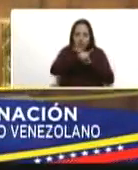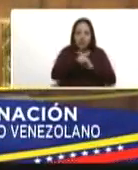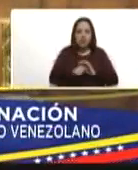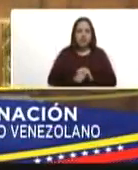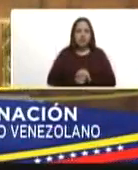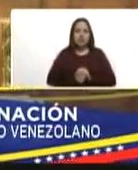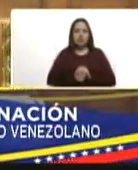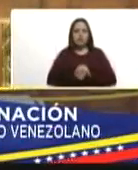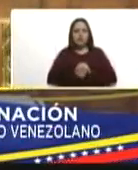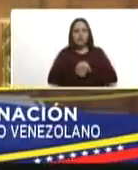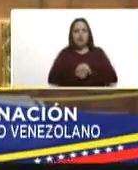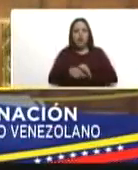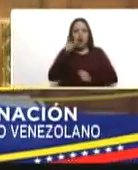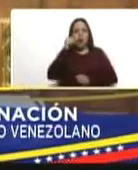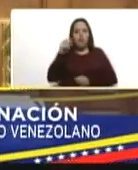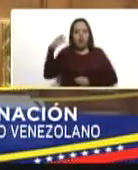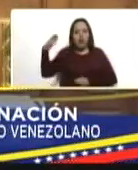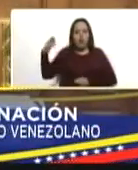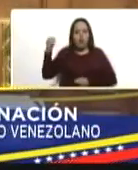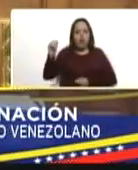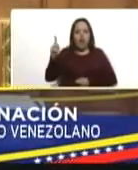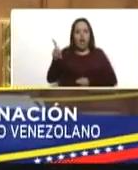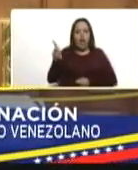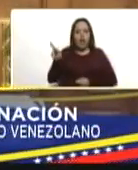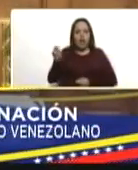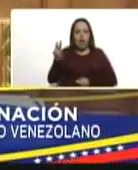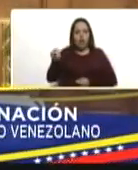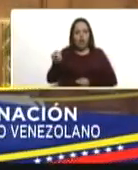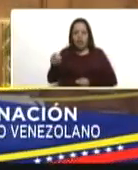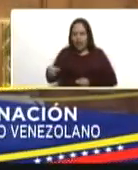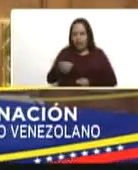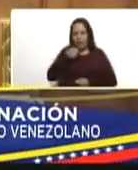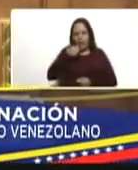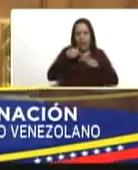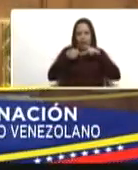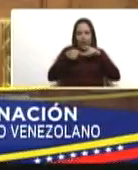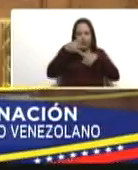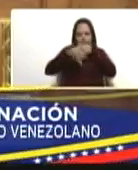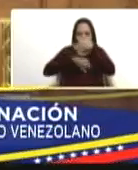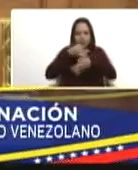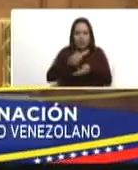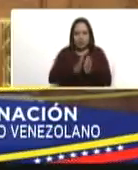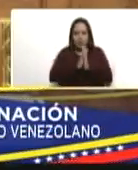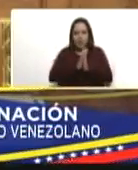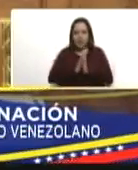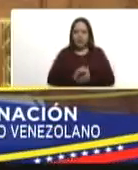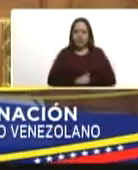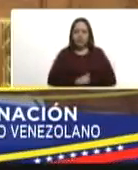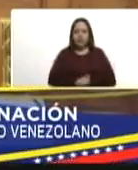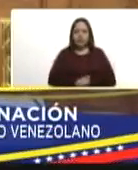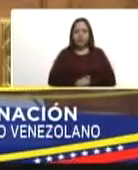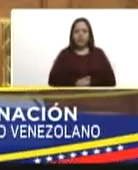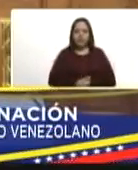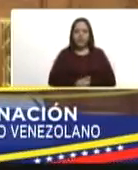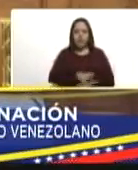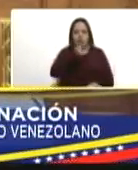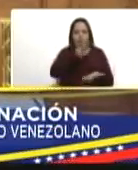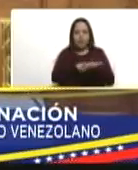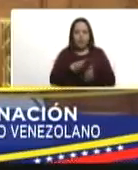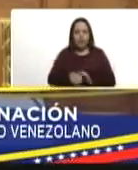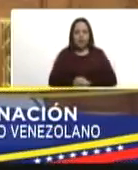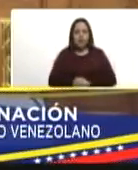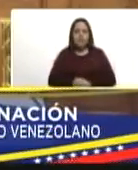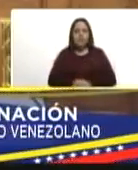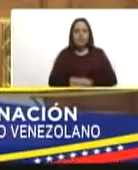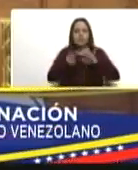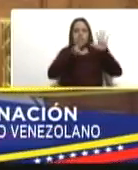al padrón agarró un micrófono ahí se validaron 73